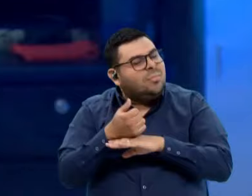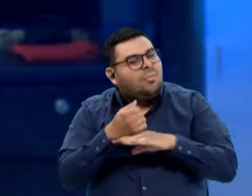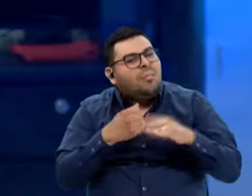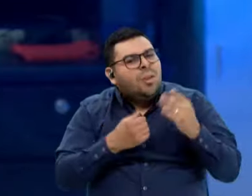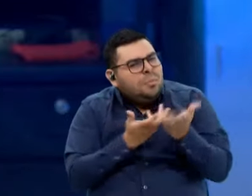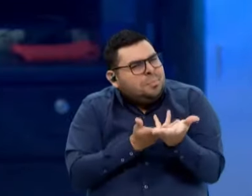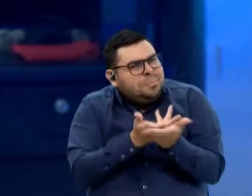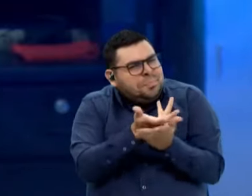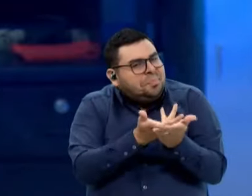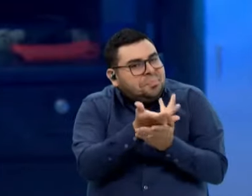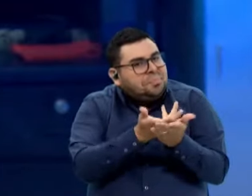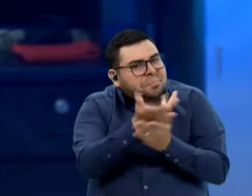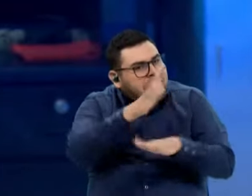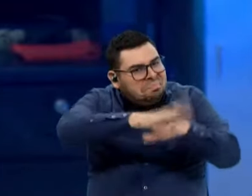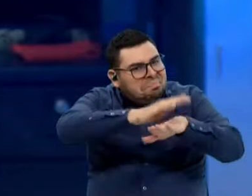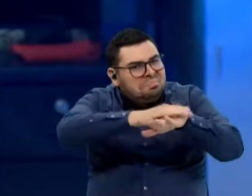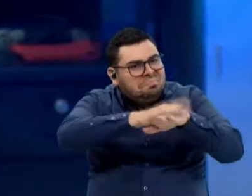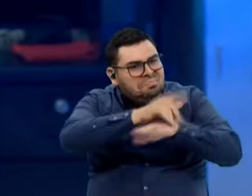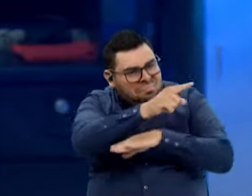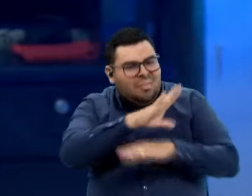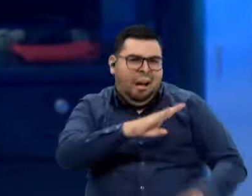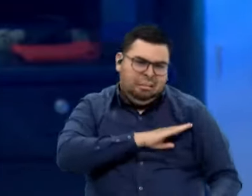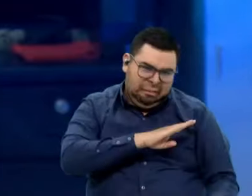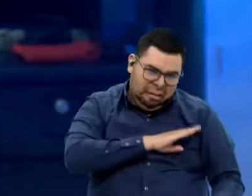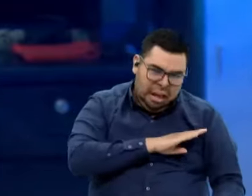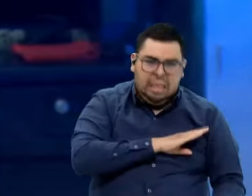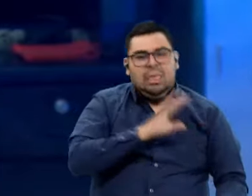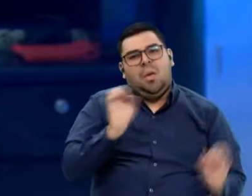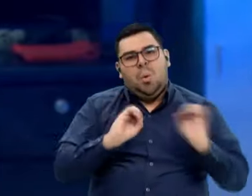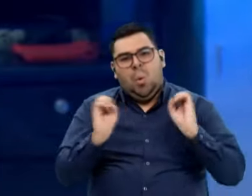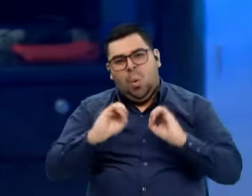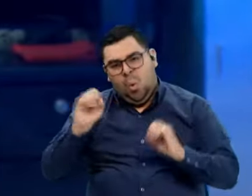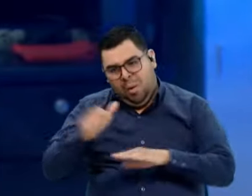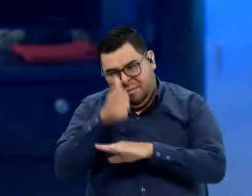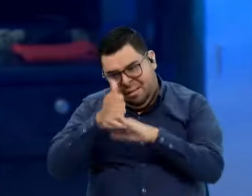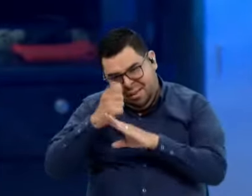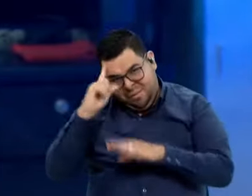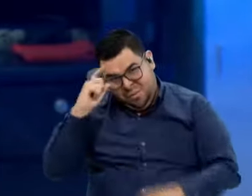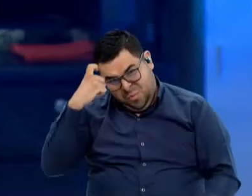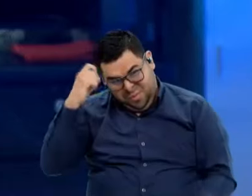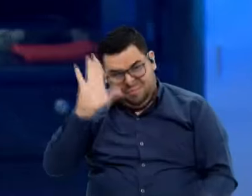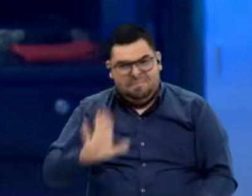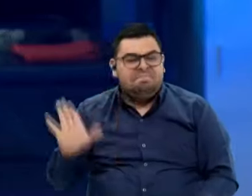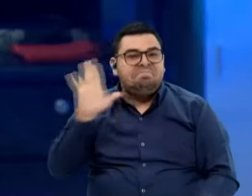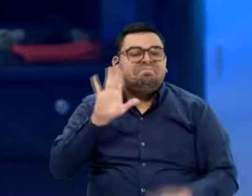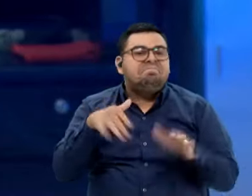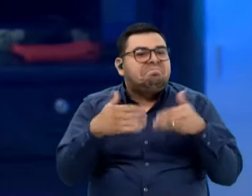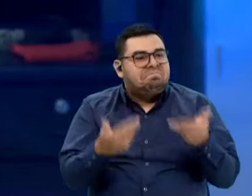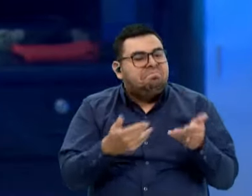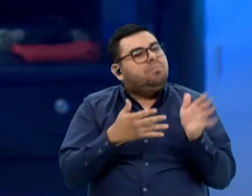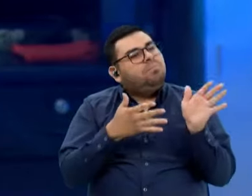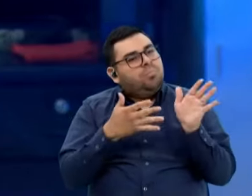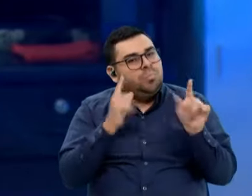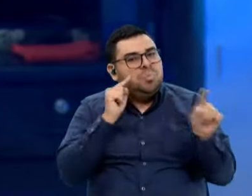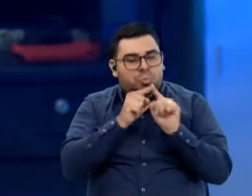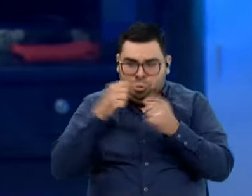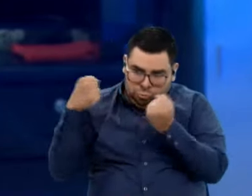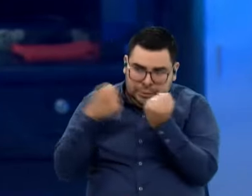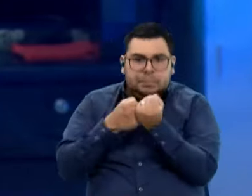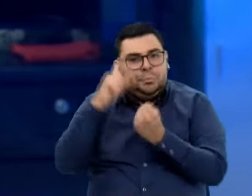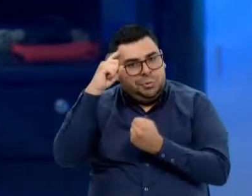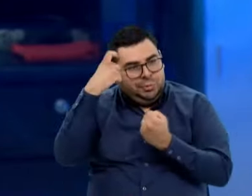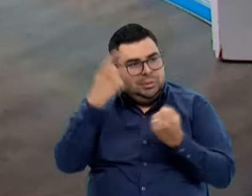mandatarios municipales y departamentales? ¿Cómo actuar y articular esos esfuerzos para tener mayor capacidad de respuesta del gobierno